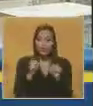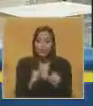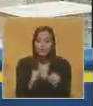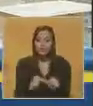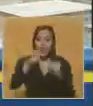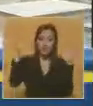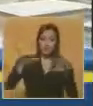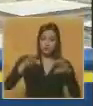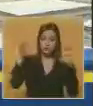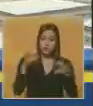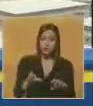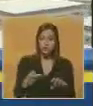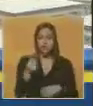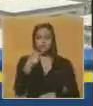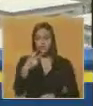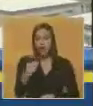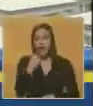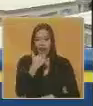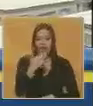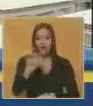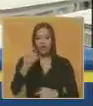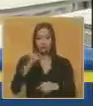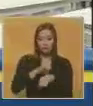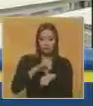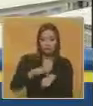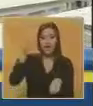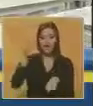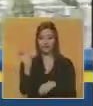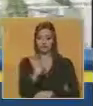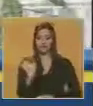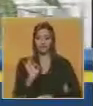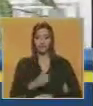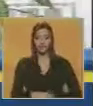las precipitaciones y que no se han reportado hechos lamentables.